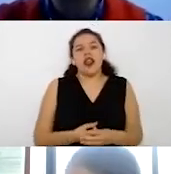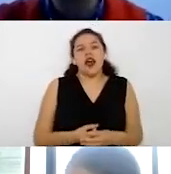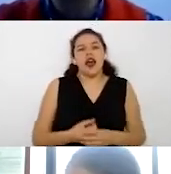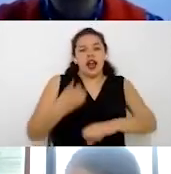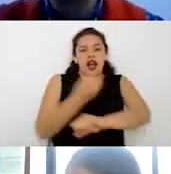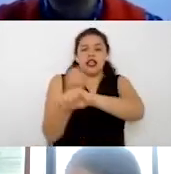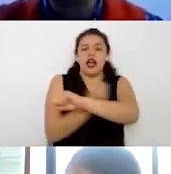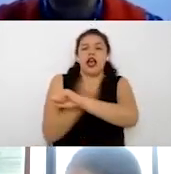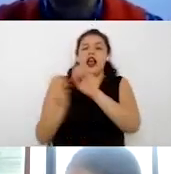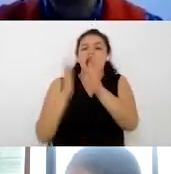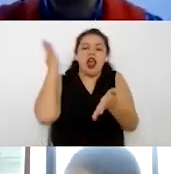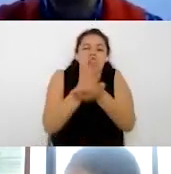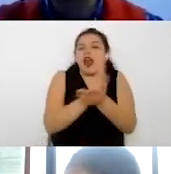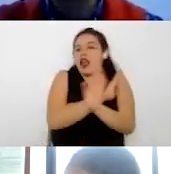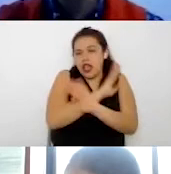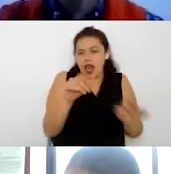sanguíneo de esa área.